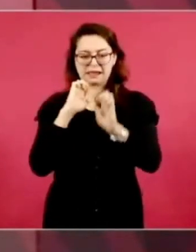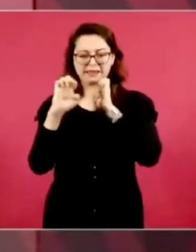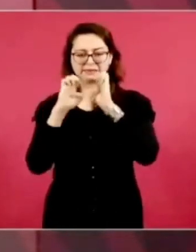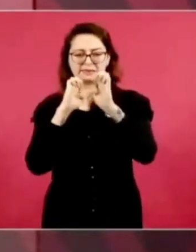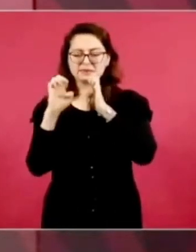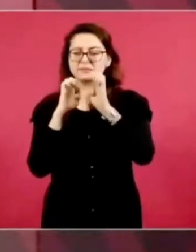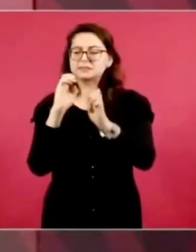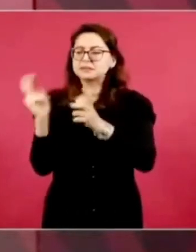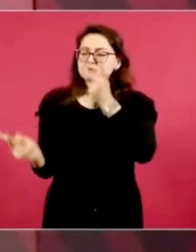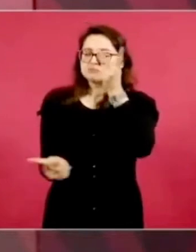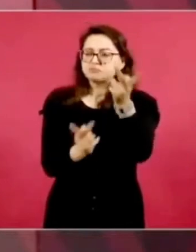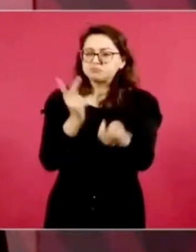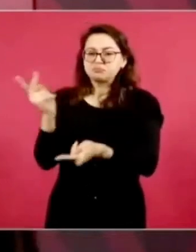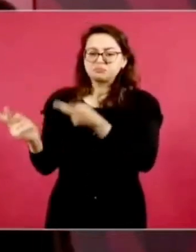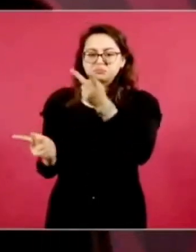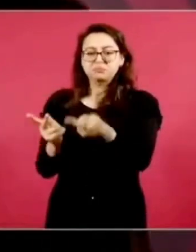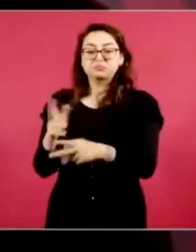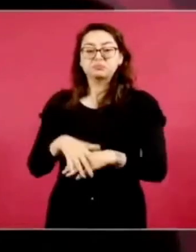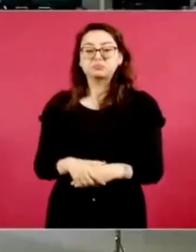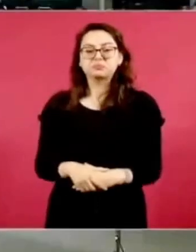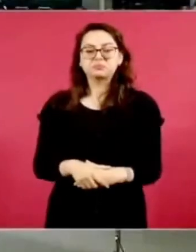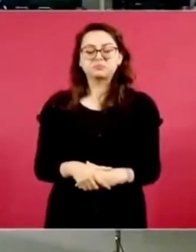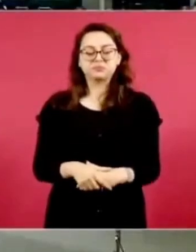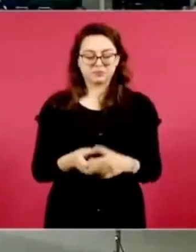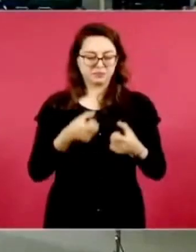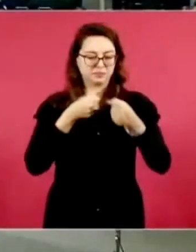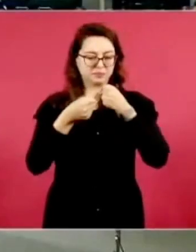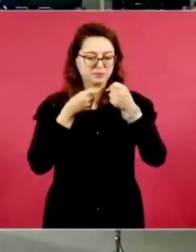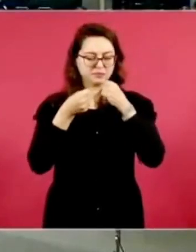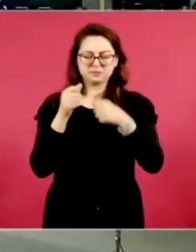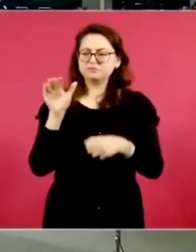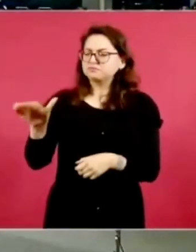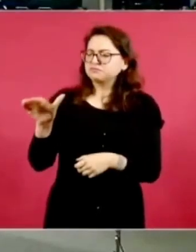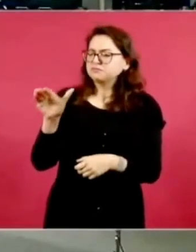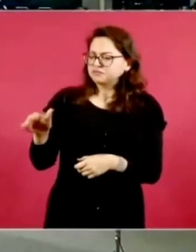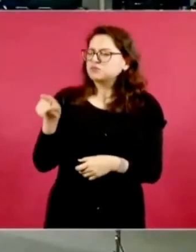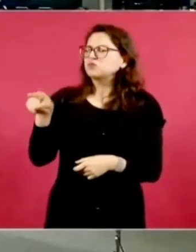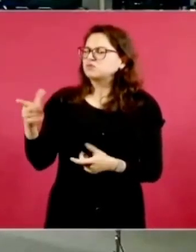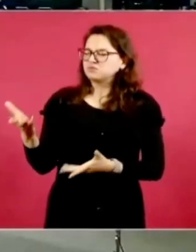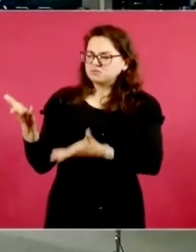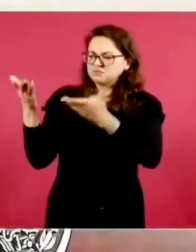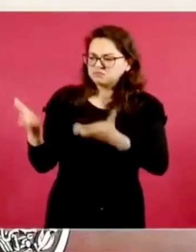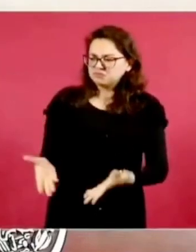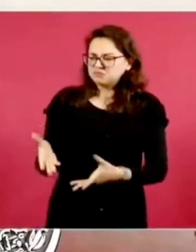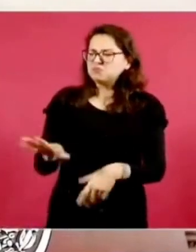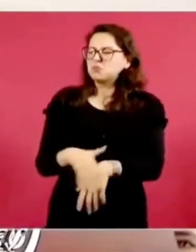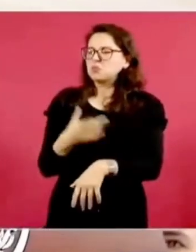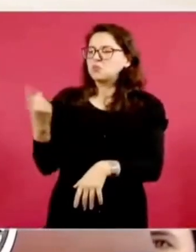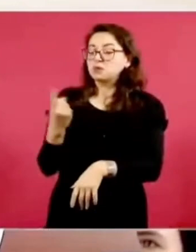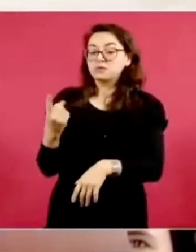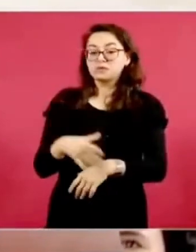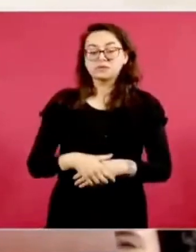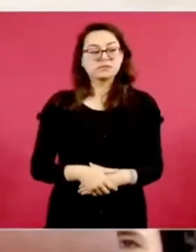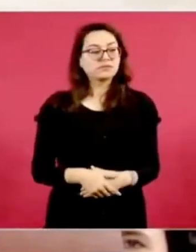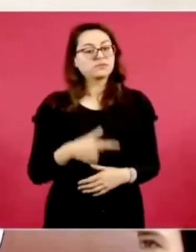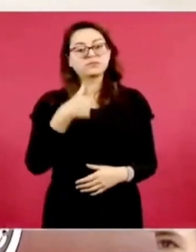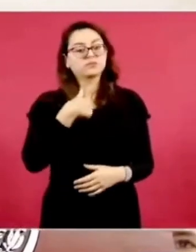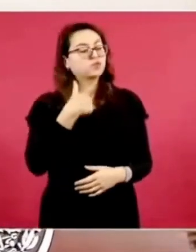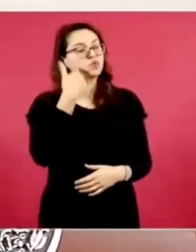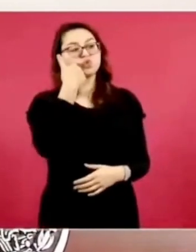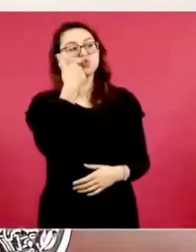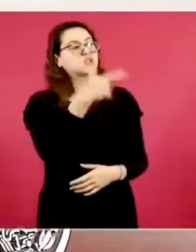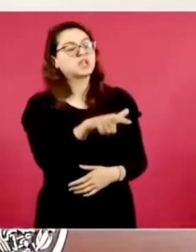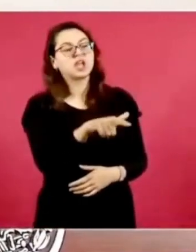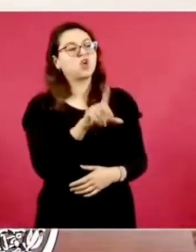Y que dice, bueno, y le dice el reportero, ¿y por qué vienen a la marcha? No, porque no queremos la